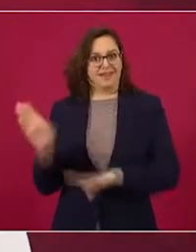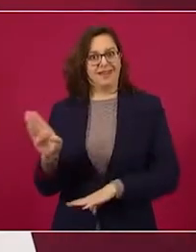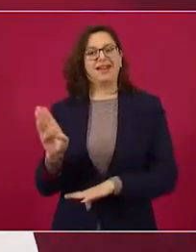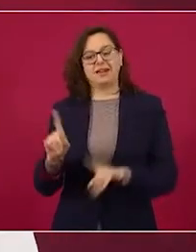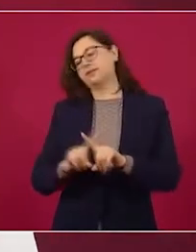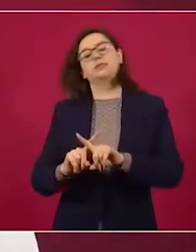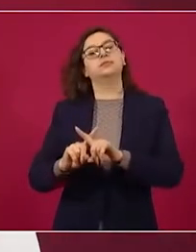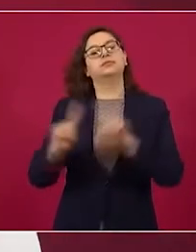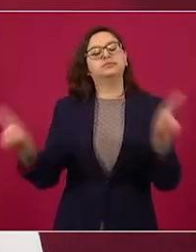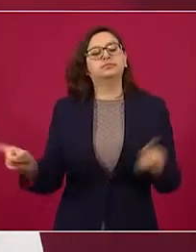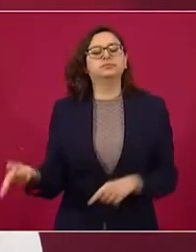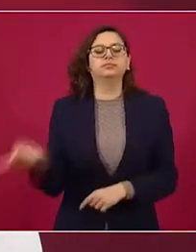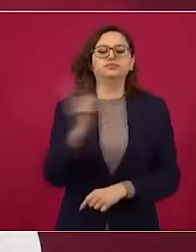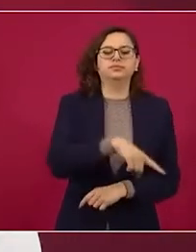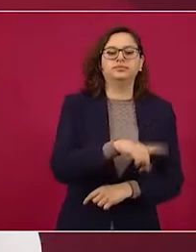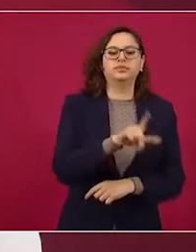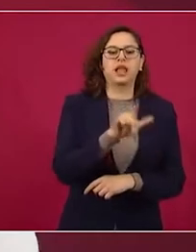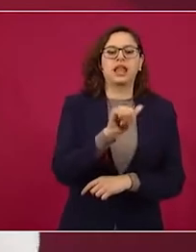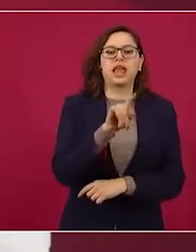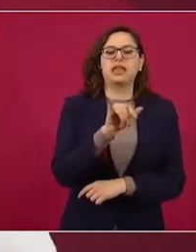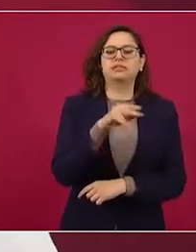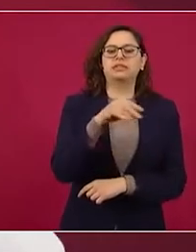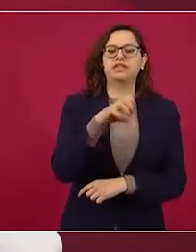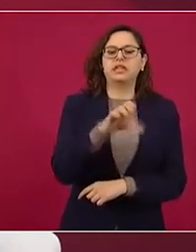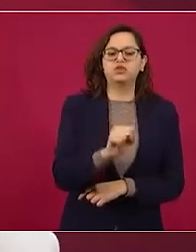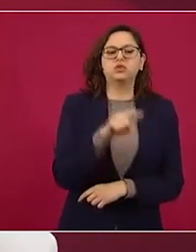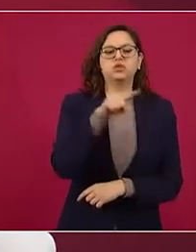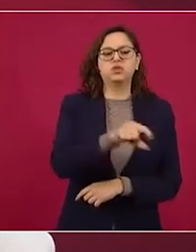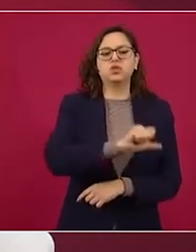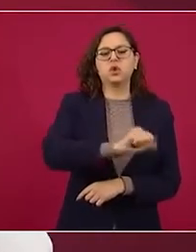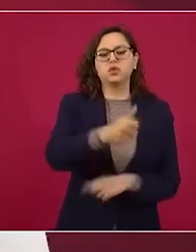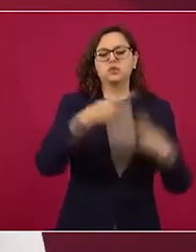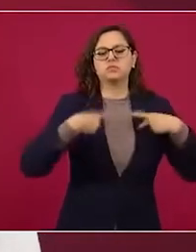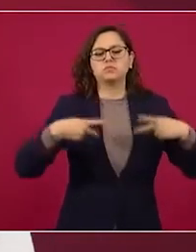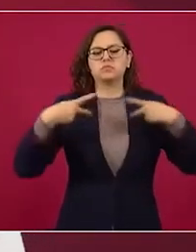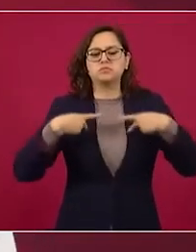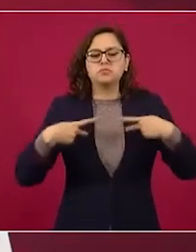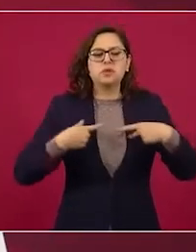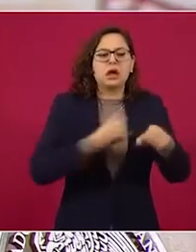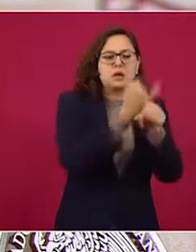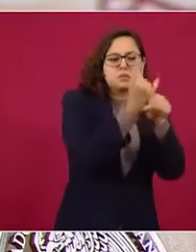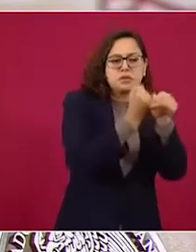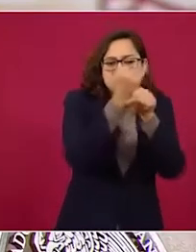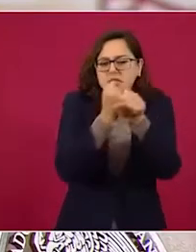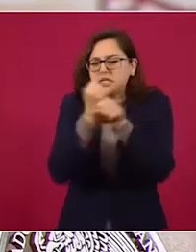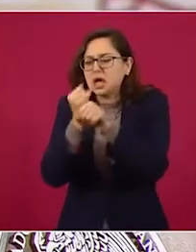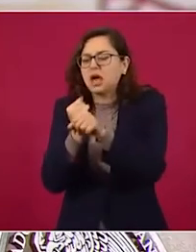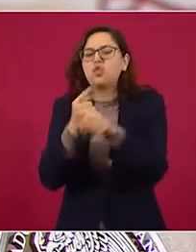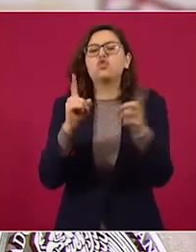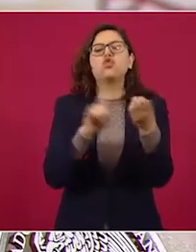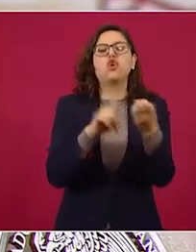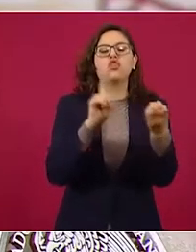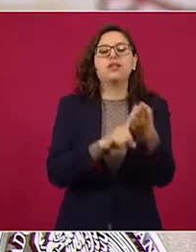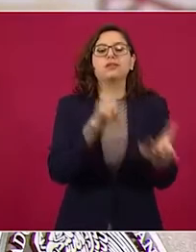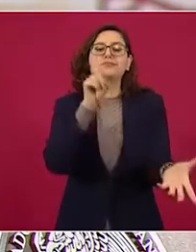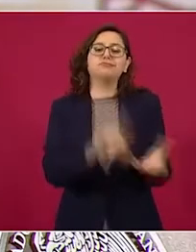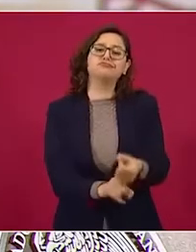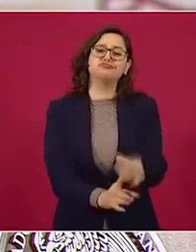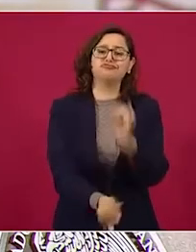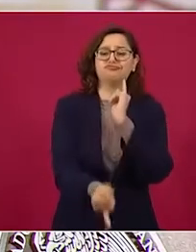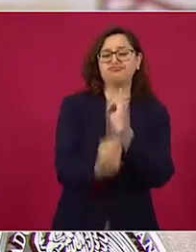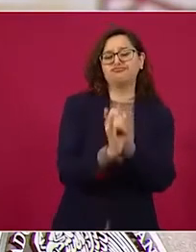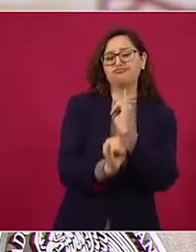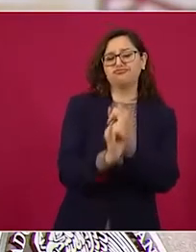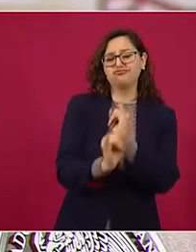rigor periodístico, recurre a fuentes de internet y no hay comprobación de nada más allá